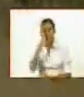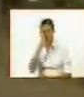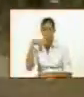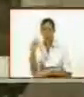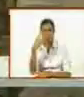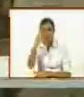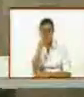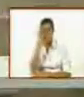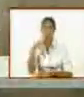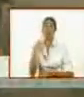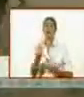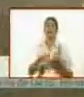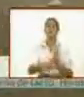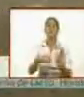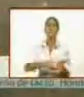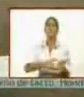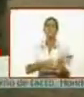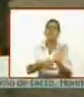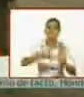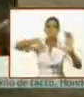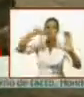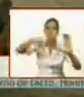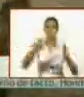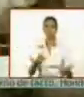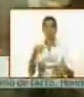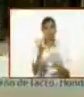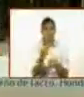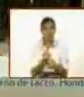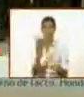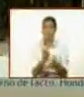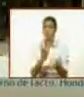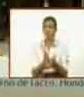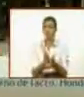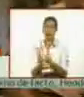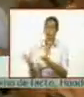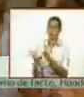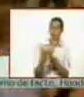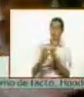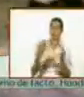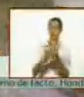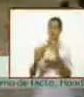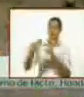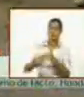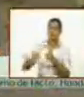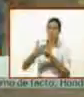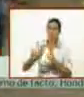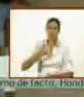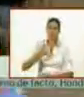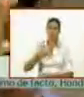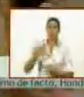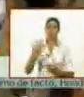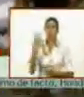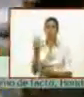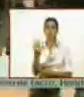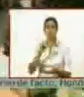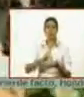Todo el tiempo amenazado, ¿por qué? Por transmitir lo que pasa en este país. Entonces así es el trabajo constante, una tensión constante, todo el tiempo así. Nos secuestraban la segunda